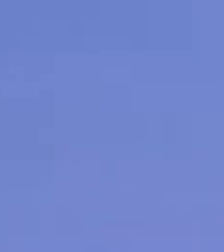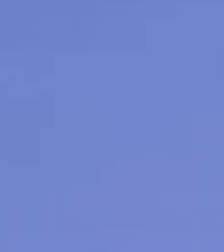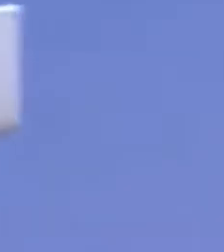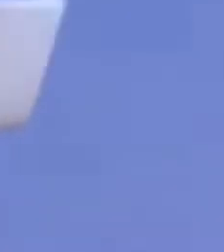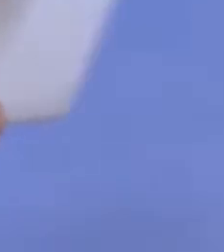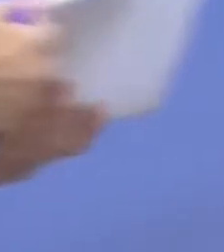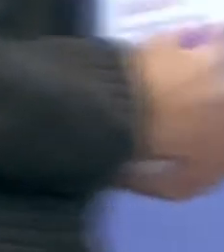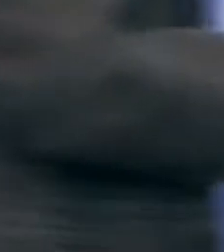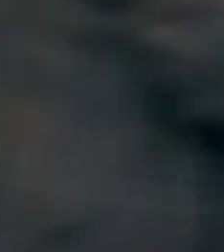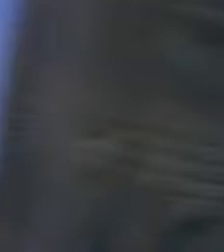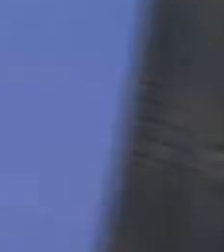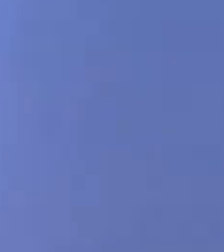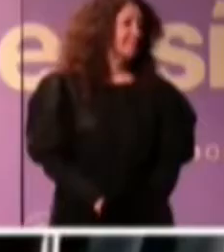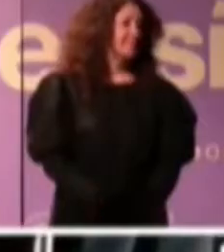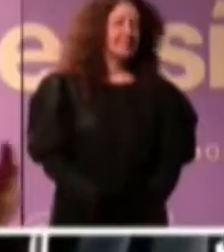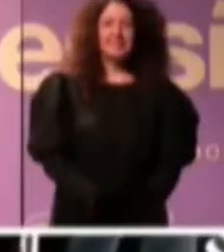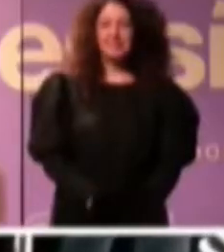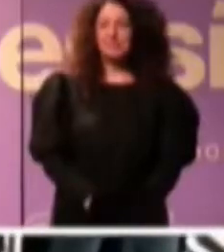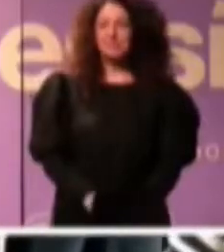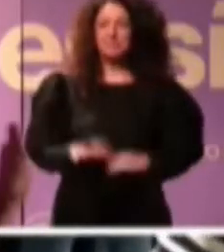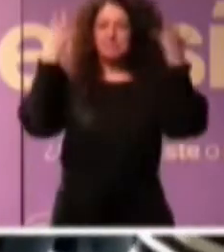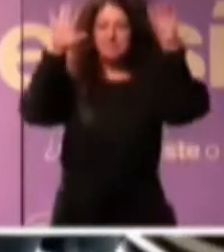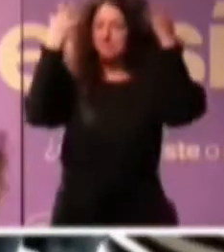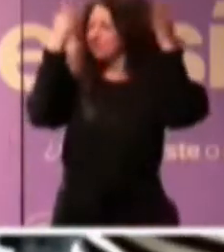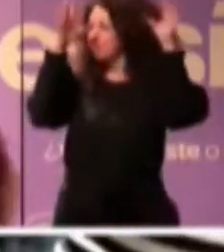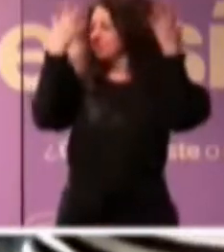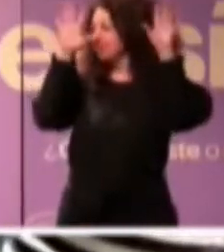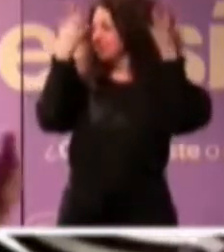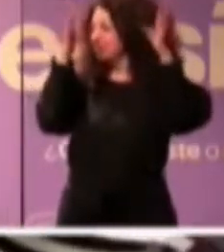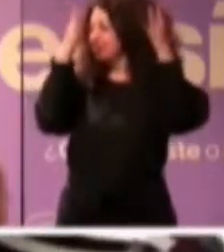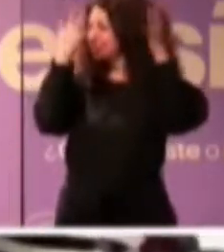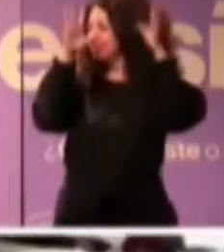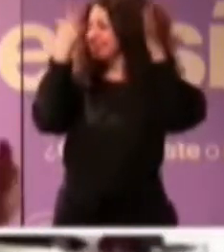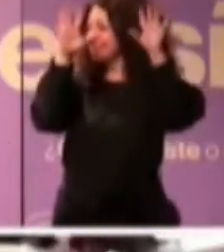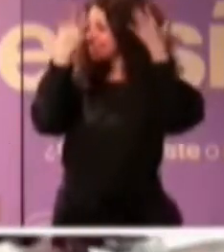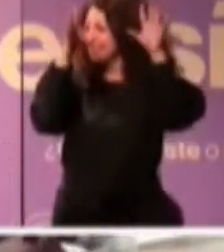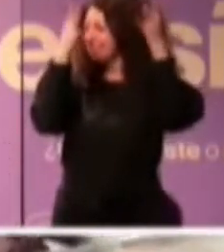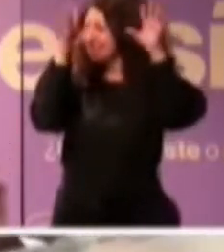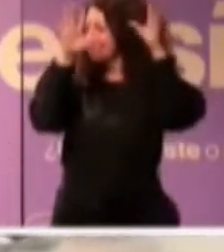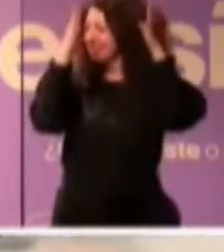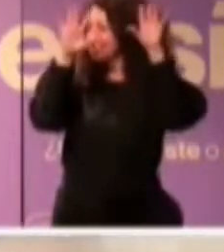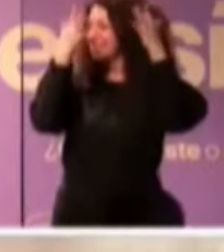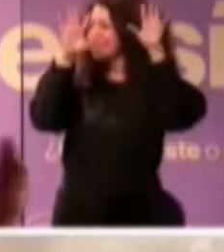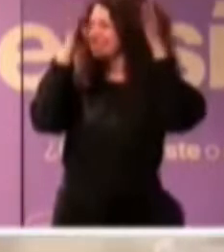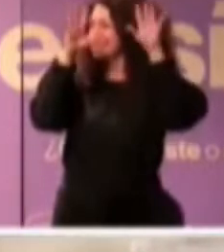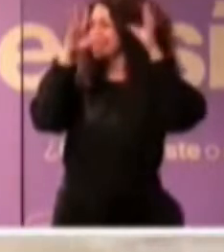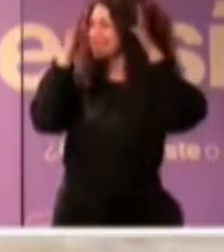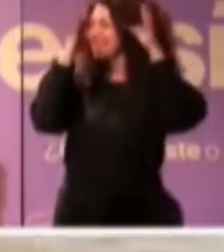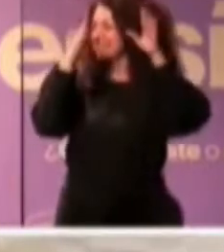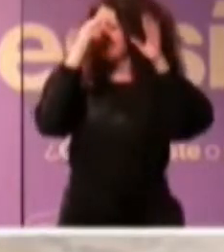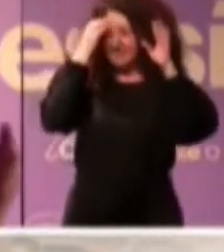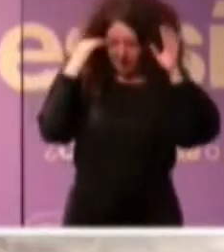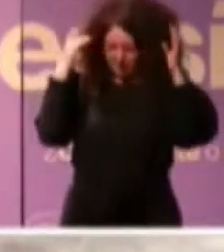ya que mantiene íntegra la definición del consentimiento y, por tanto, la esencia de la regulación de los delitos contra la libertad